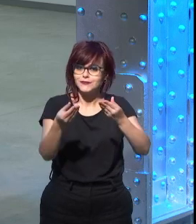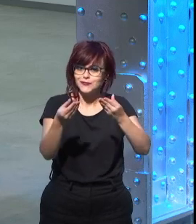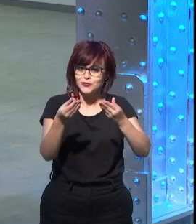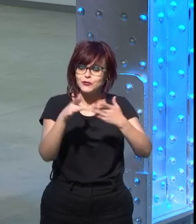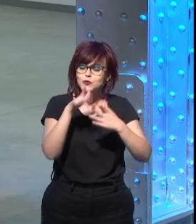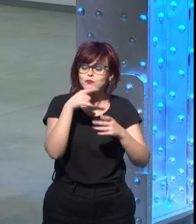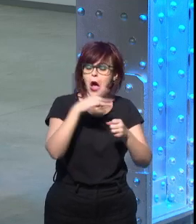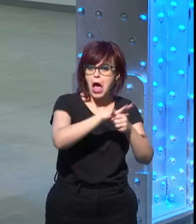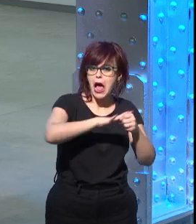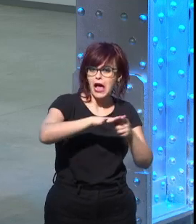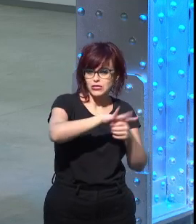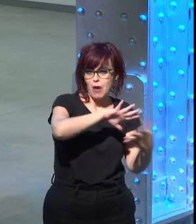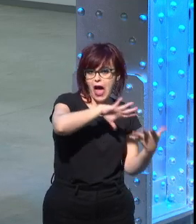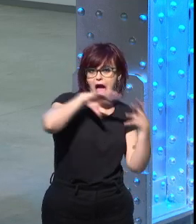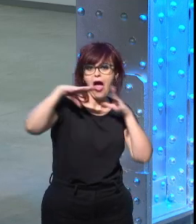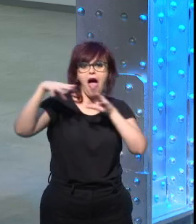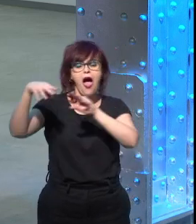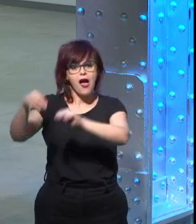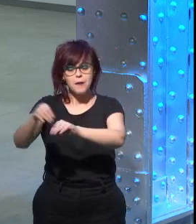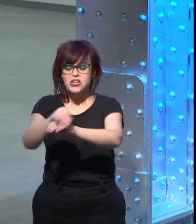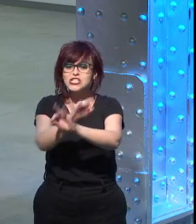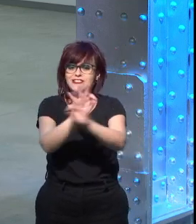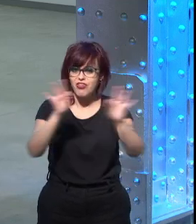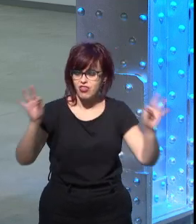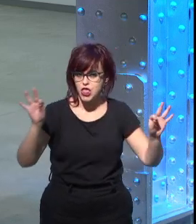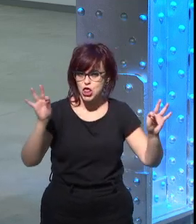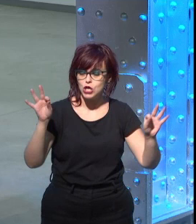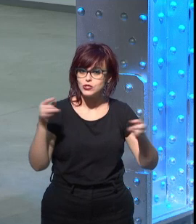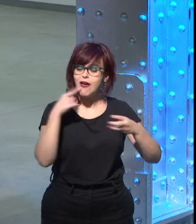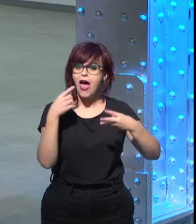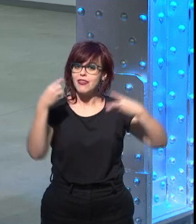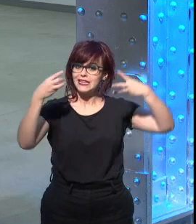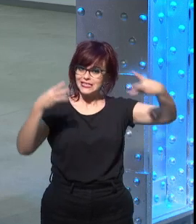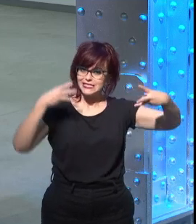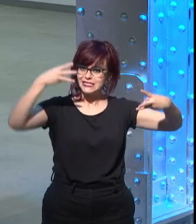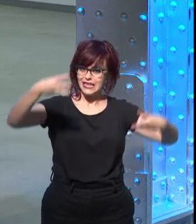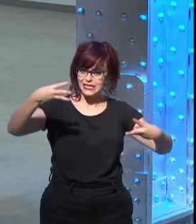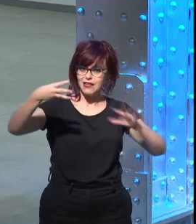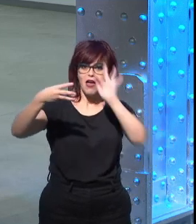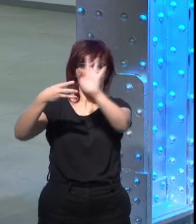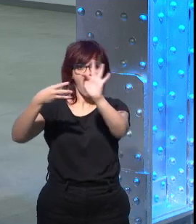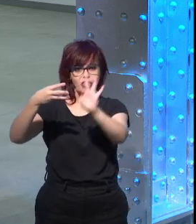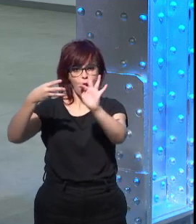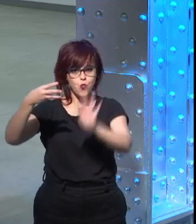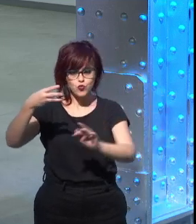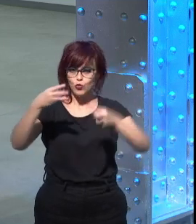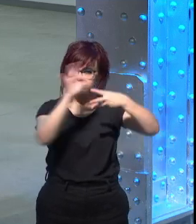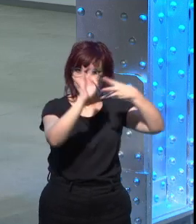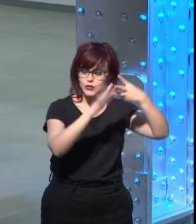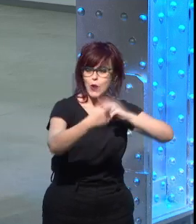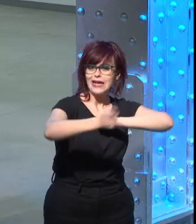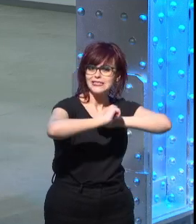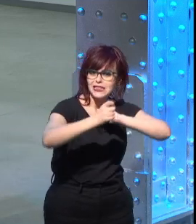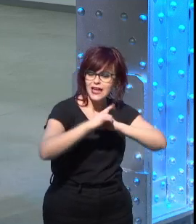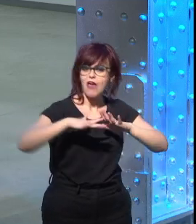muy transversal, pero relativamente sencilla. Para cada uno de ellos se hace una introducción, se hace una estrategia y se